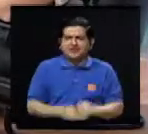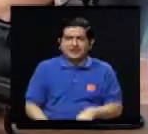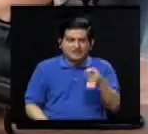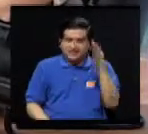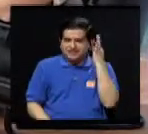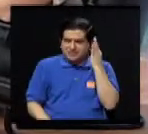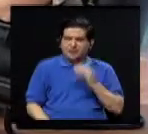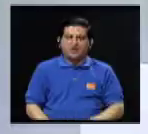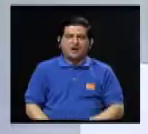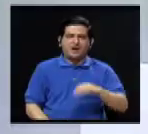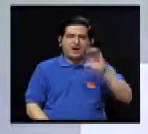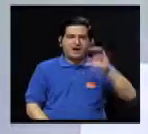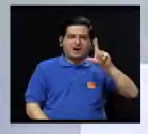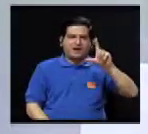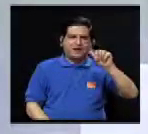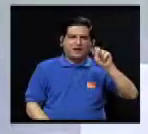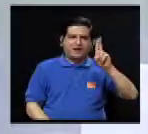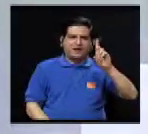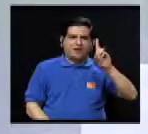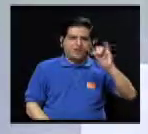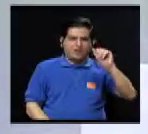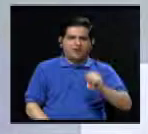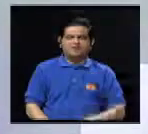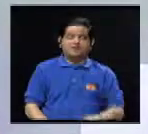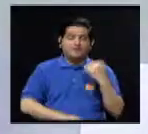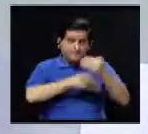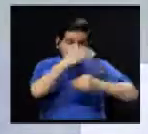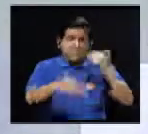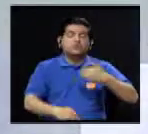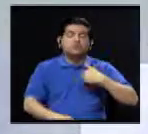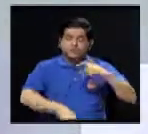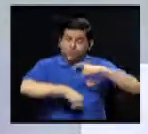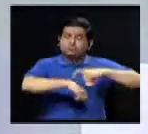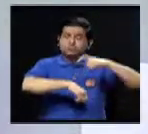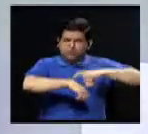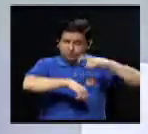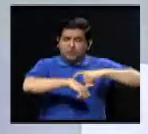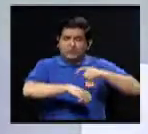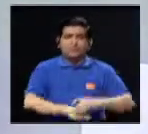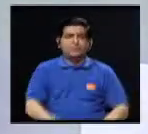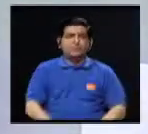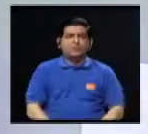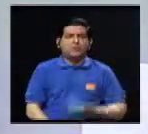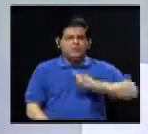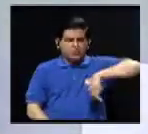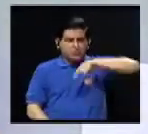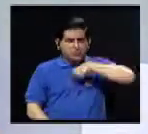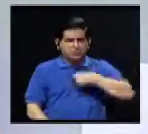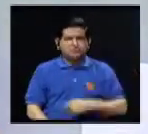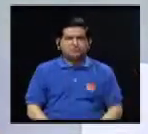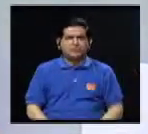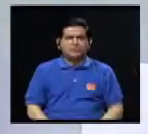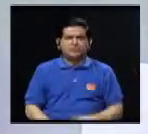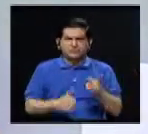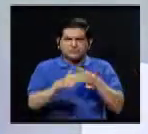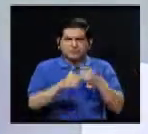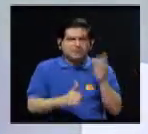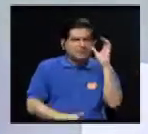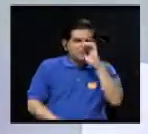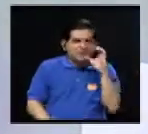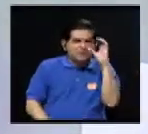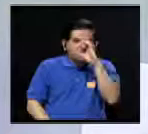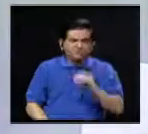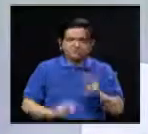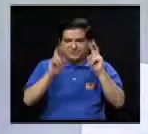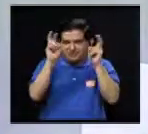Claudia? Bueno, en este proceso, como tuvimos bastante tiempo, pudimos ir a hacer, bueno, algo que llamamos como scouting,